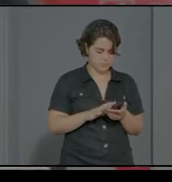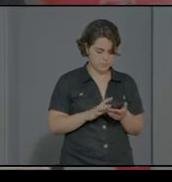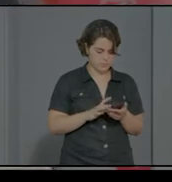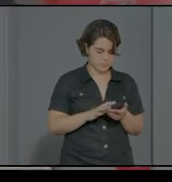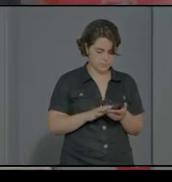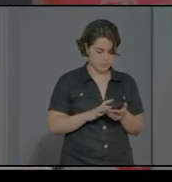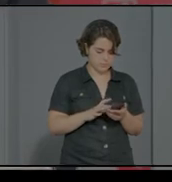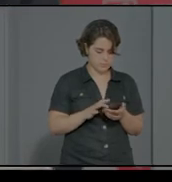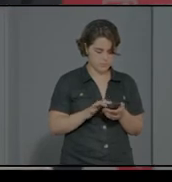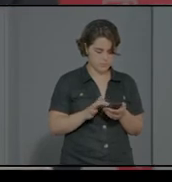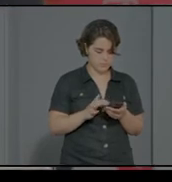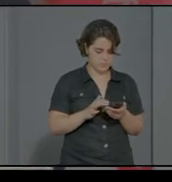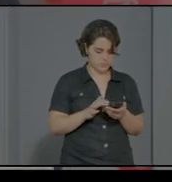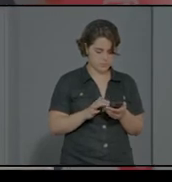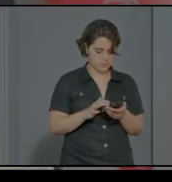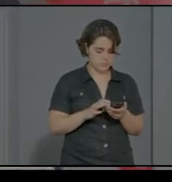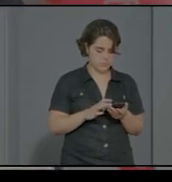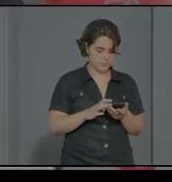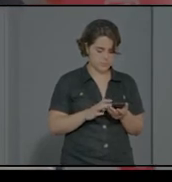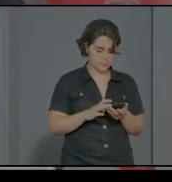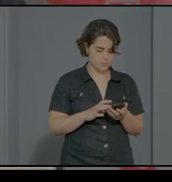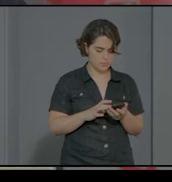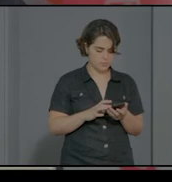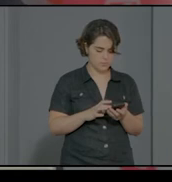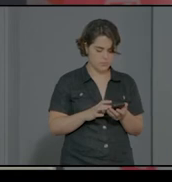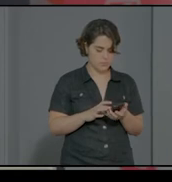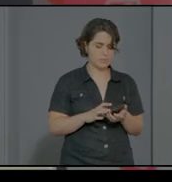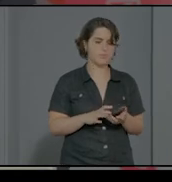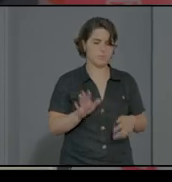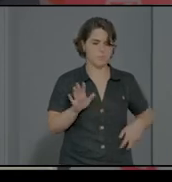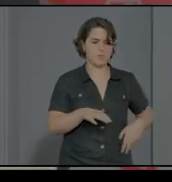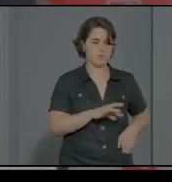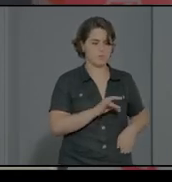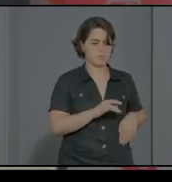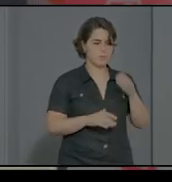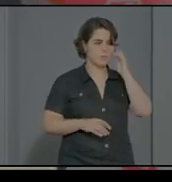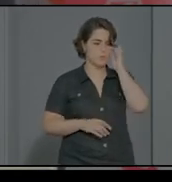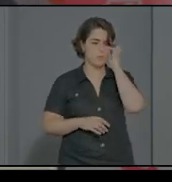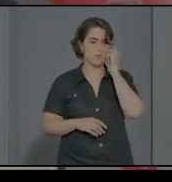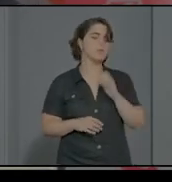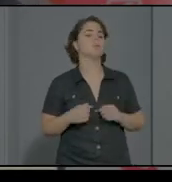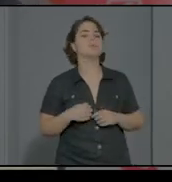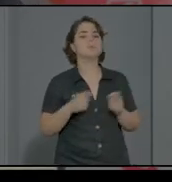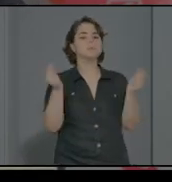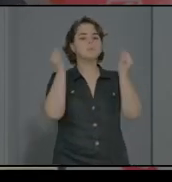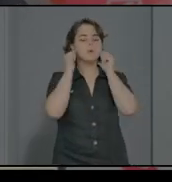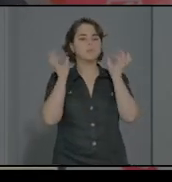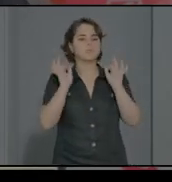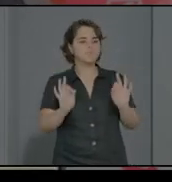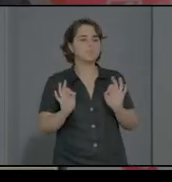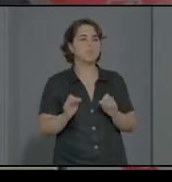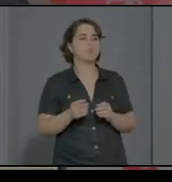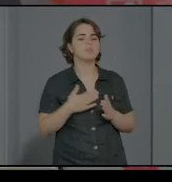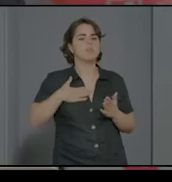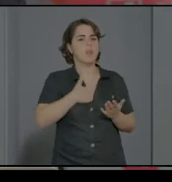la invitación. Voy hablando despacio porque hay personas que todavía se están poniendo los cascos. Es un gran placer para mí